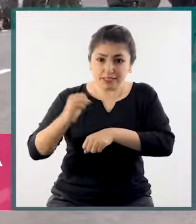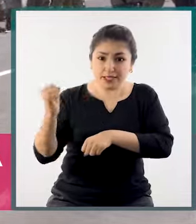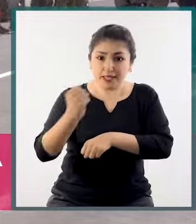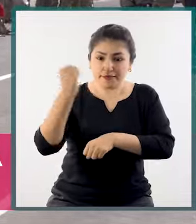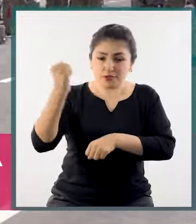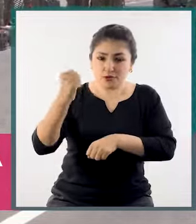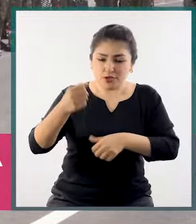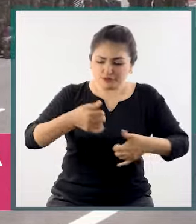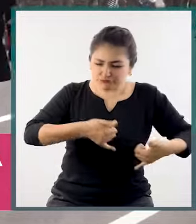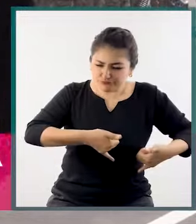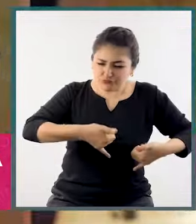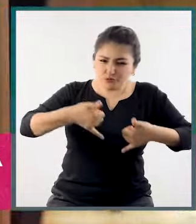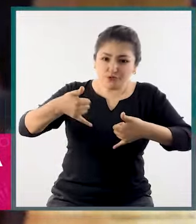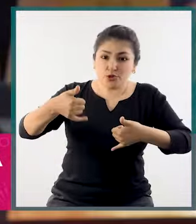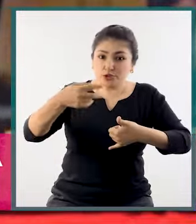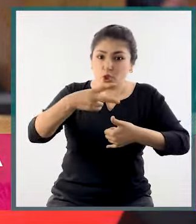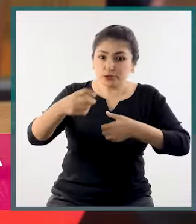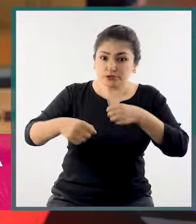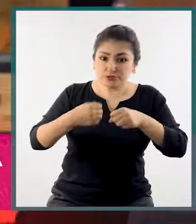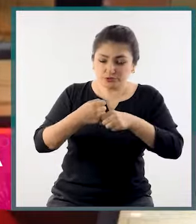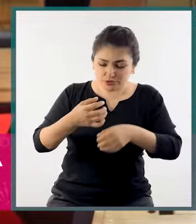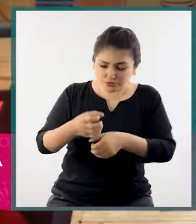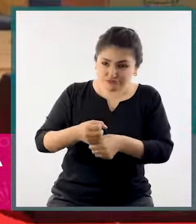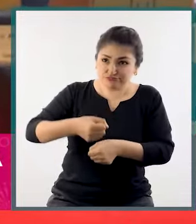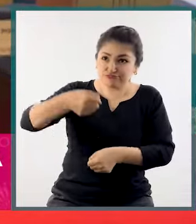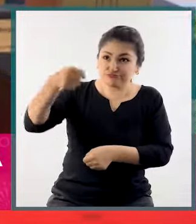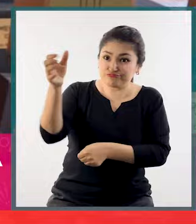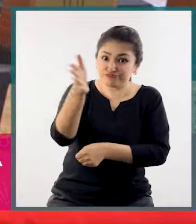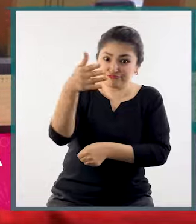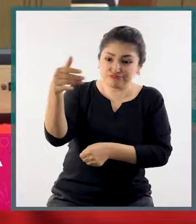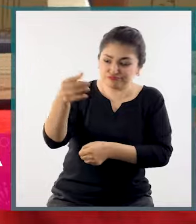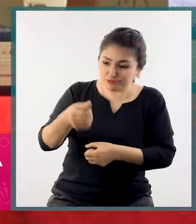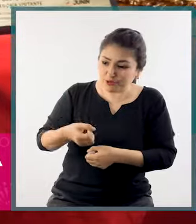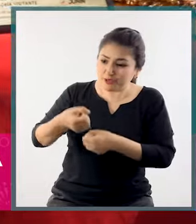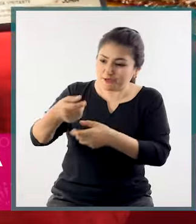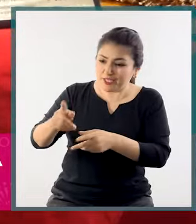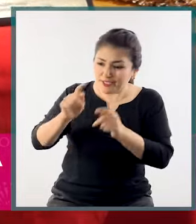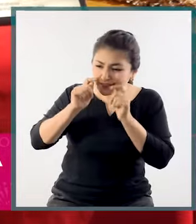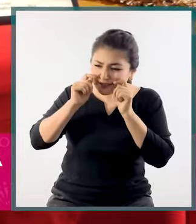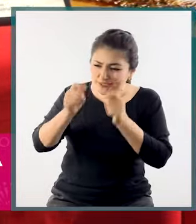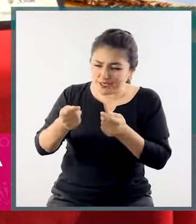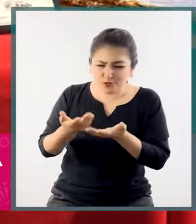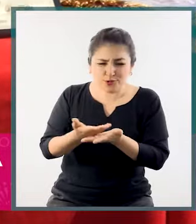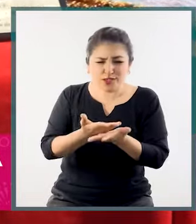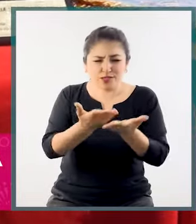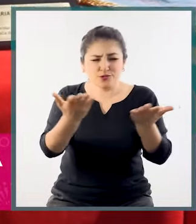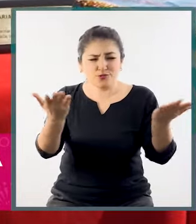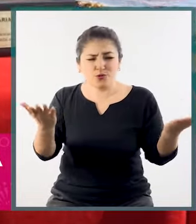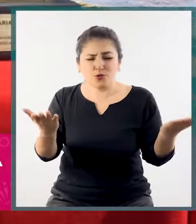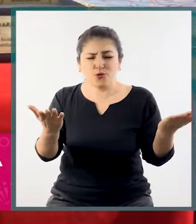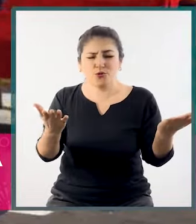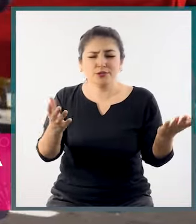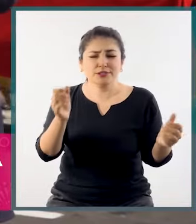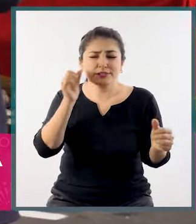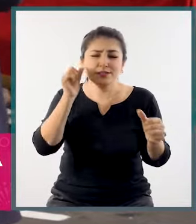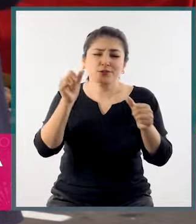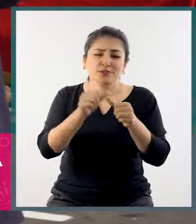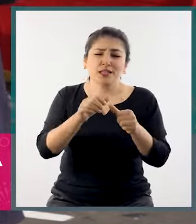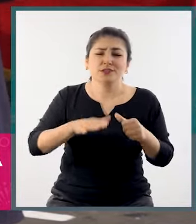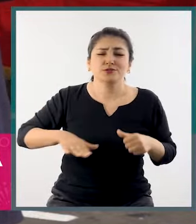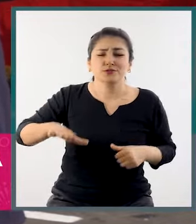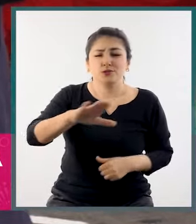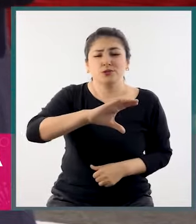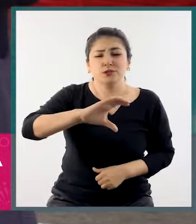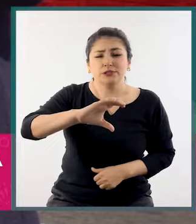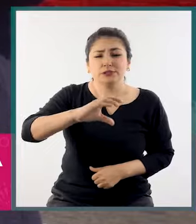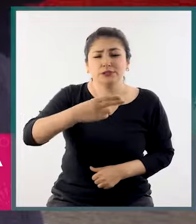premiadas con trofeos Bicentenario y gallardetes por su destacada participación que enarbola la gesta heroica que se dio en el Santuario Histórico